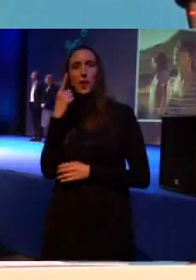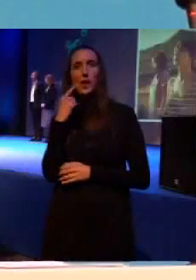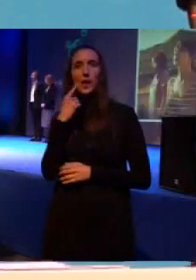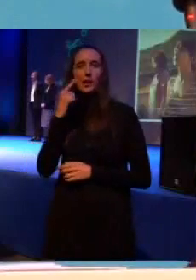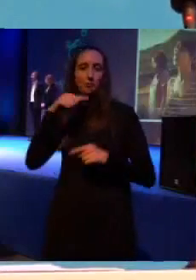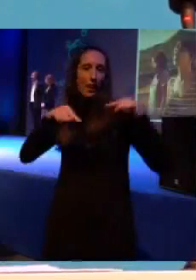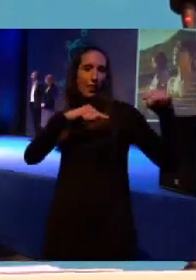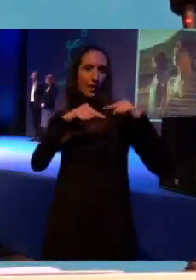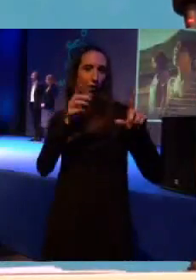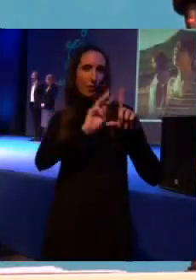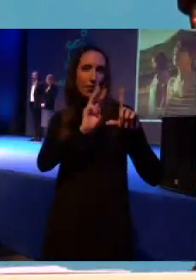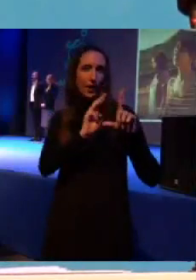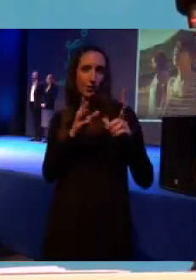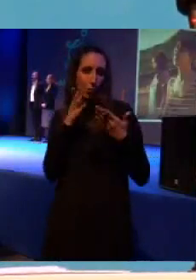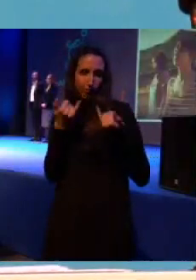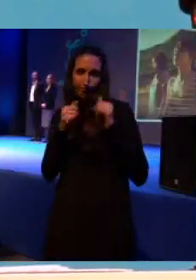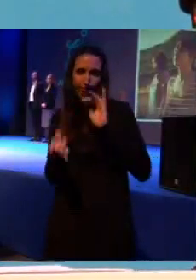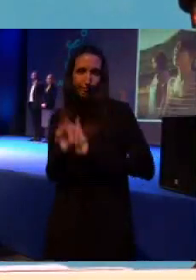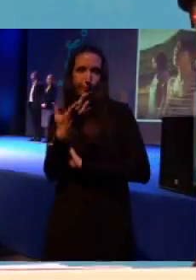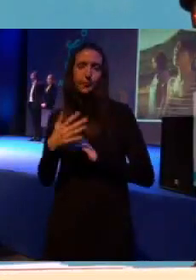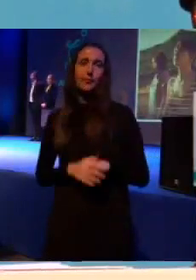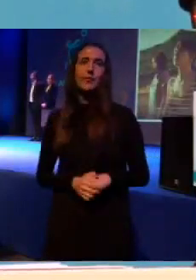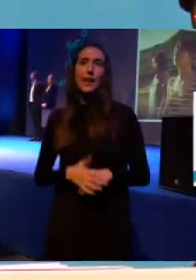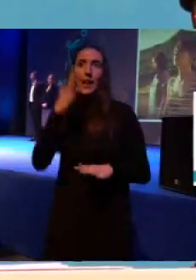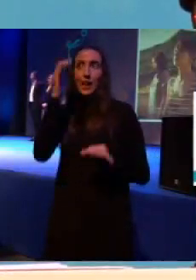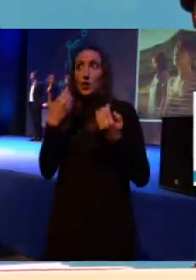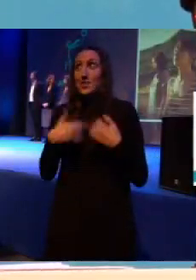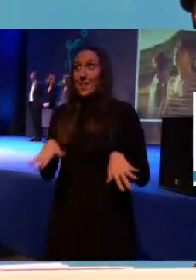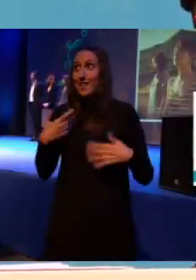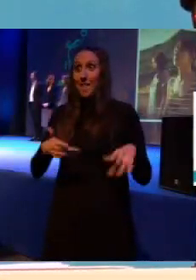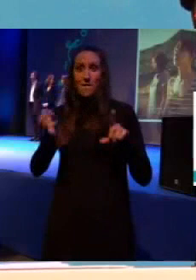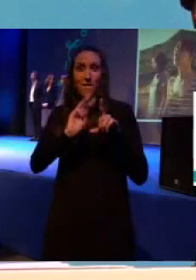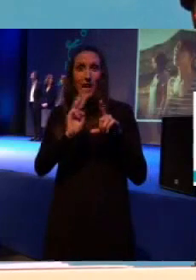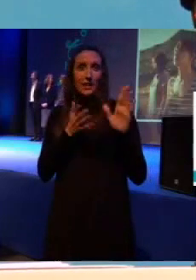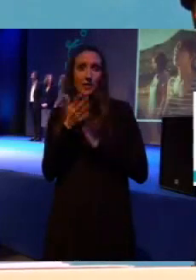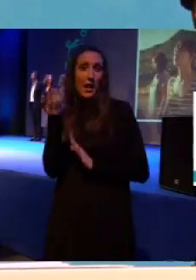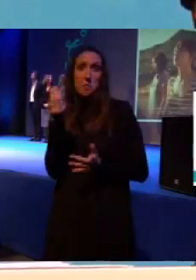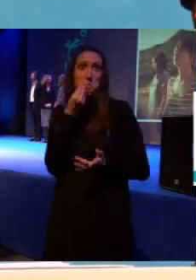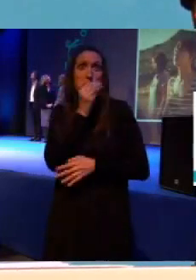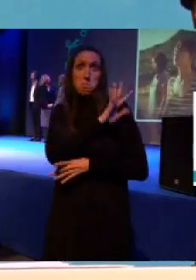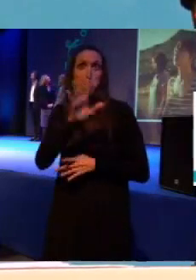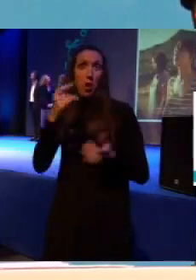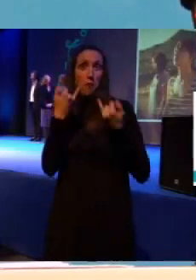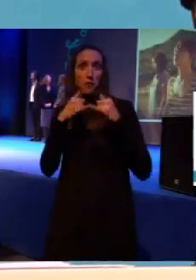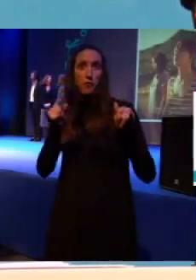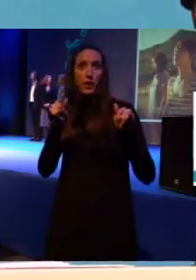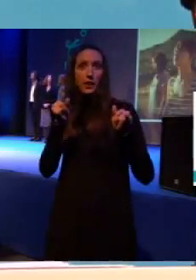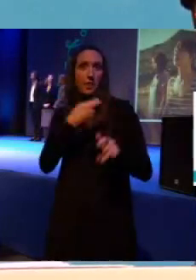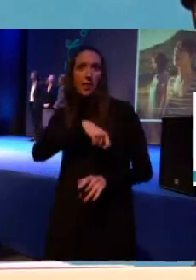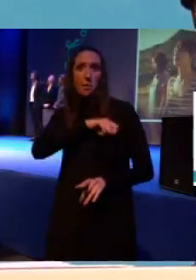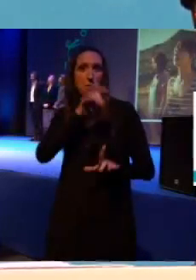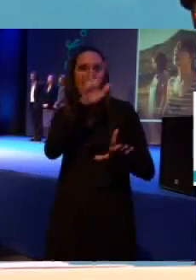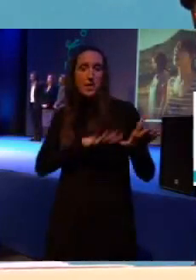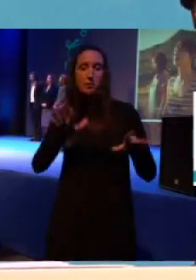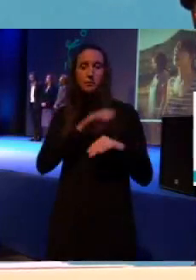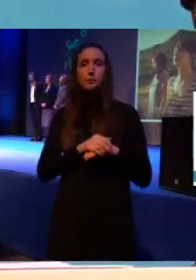Enrique Inaola por este festival. Creo que ya se ha posicionado como uno de los mejores festivales y más relevantes de España. Así